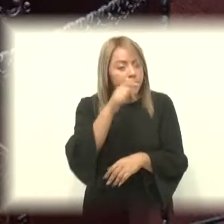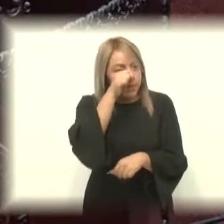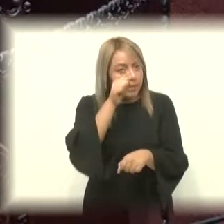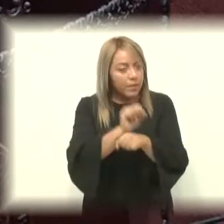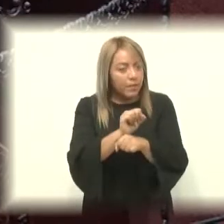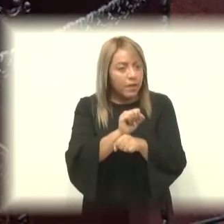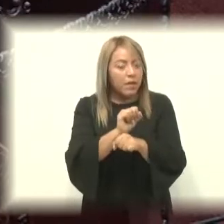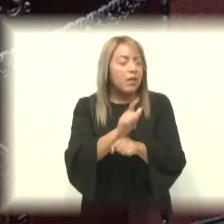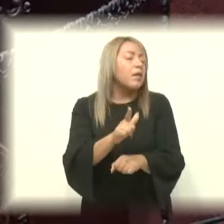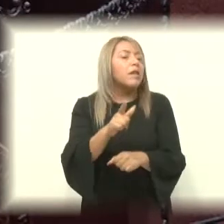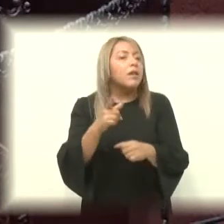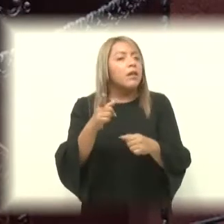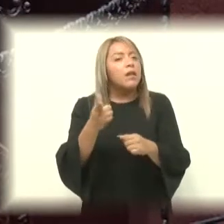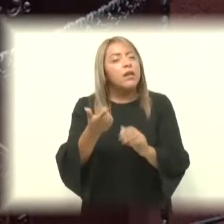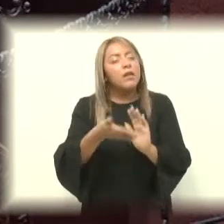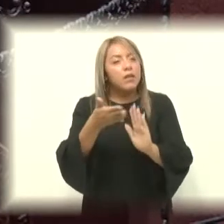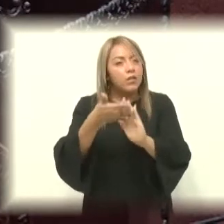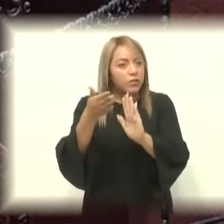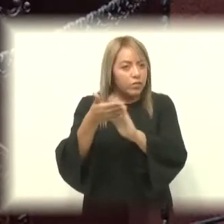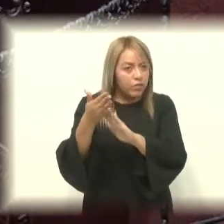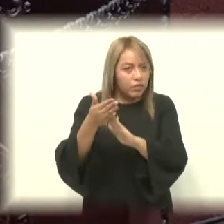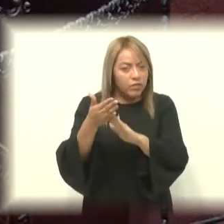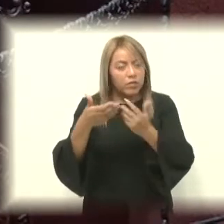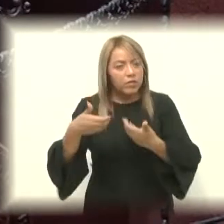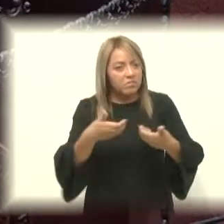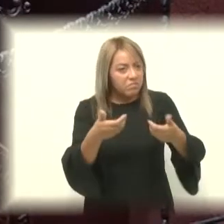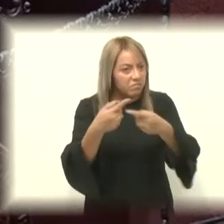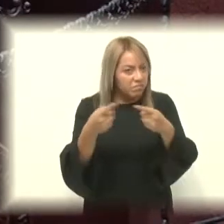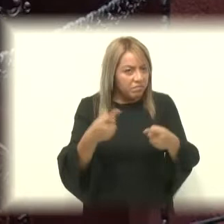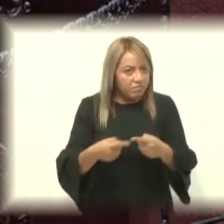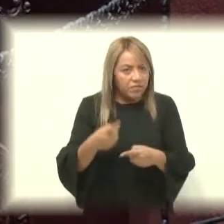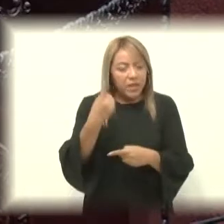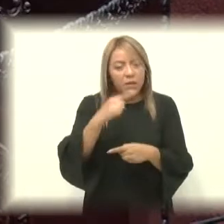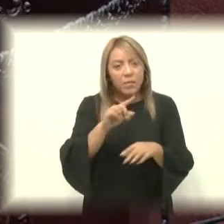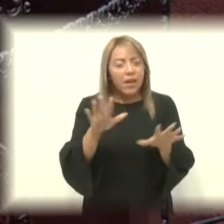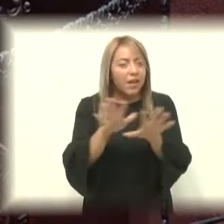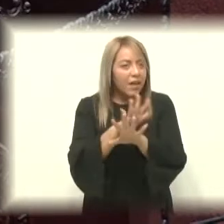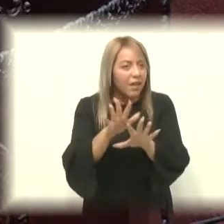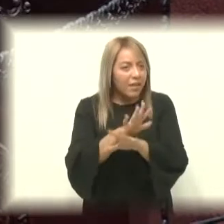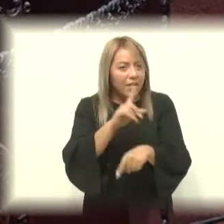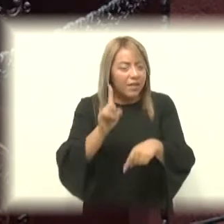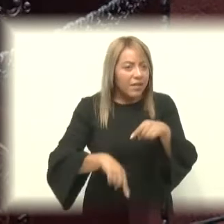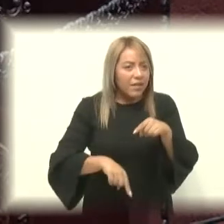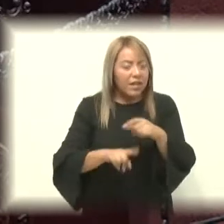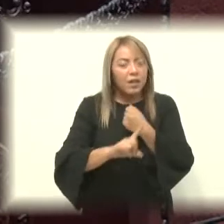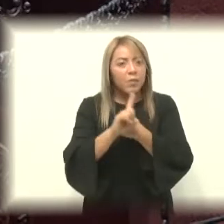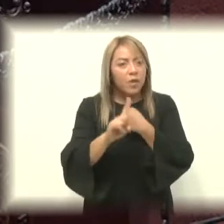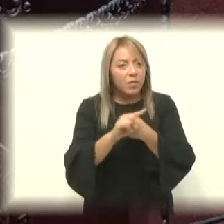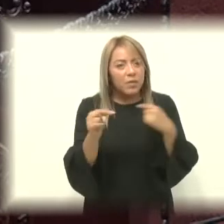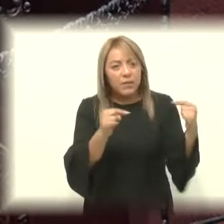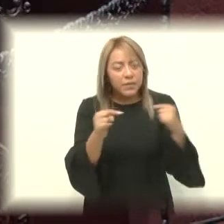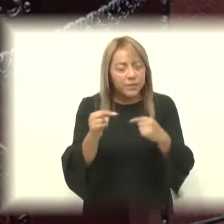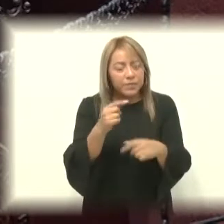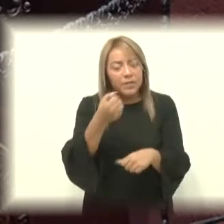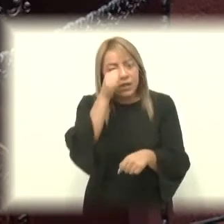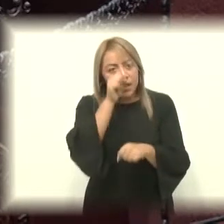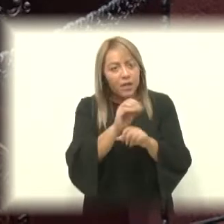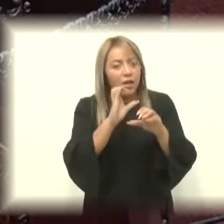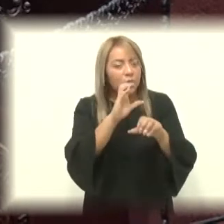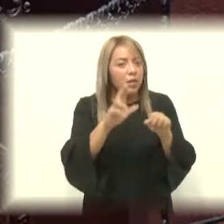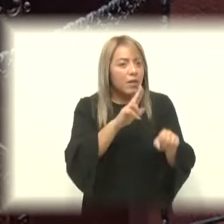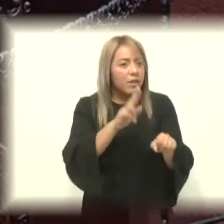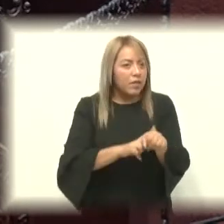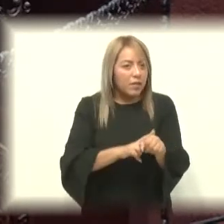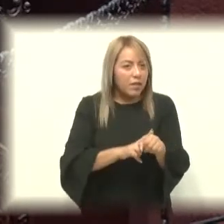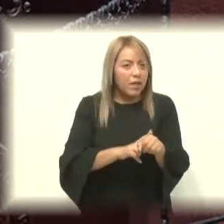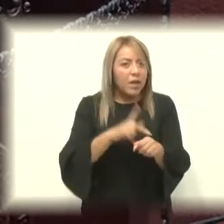de Obras Públicas y Ordenamiento Territorial, solucione la controversia con la Secretaría del Medio Ambiente del Estado de Hidalgo,